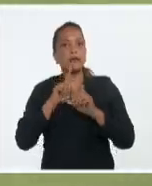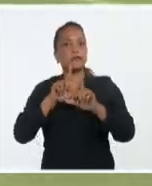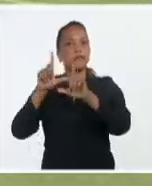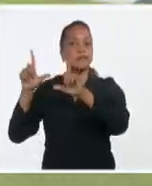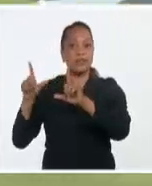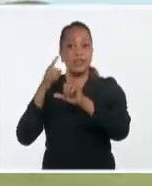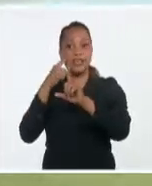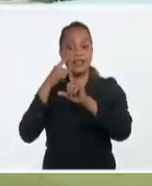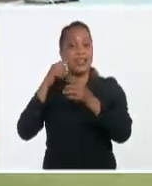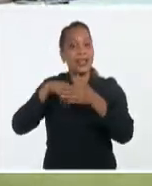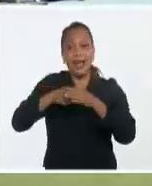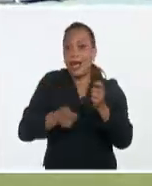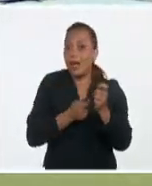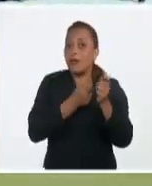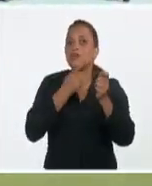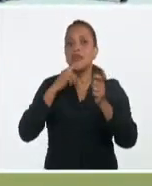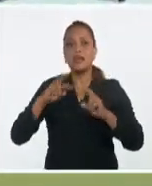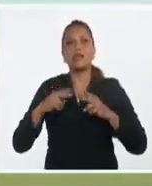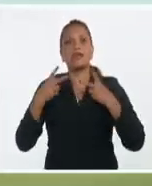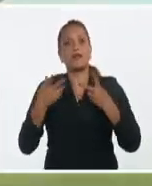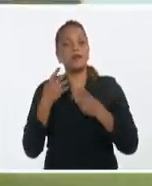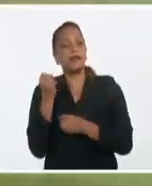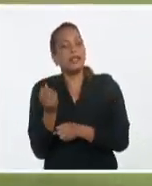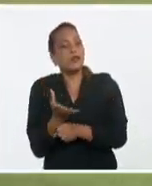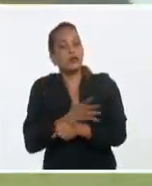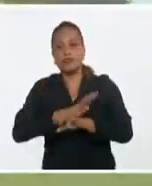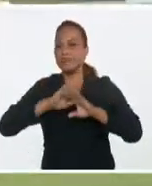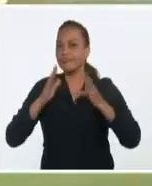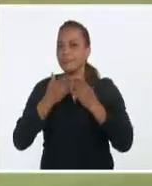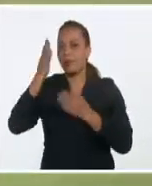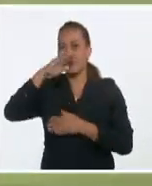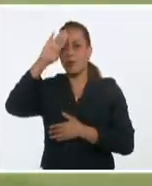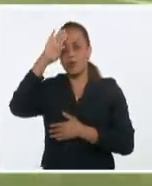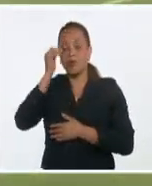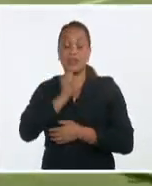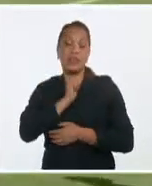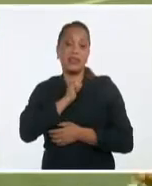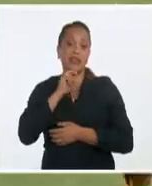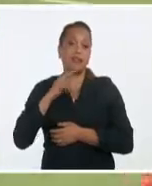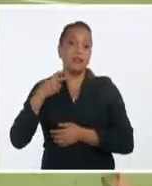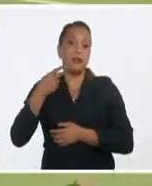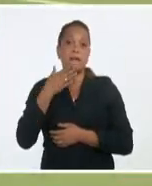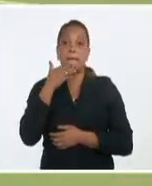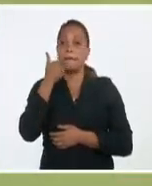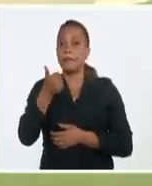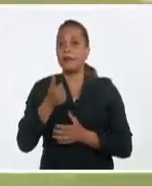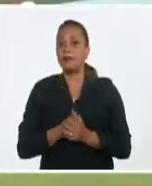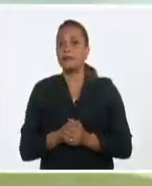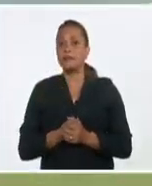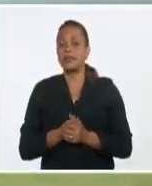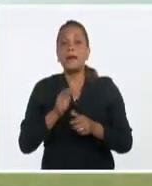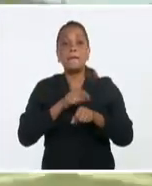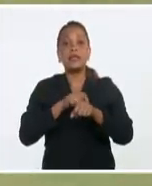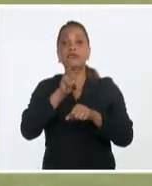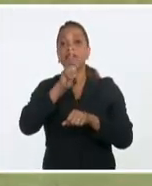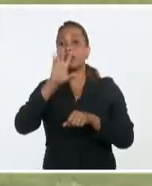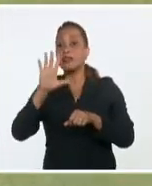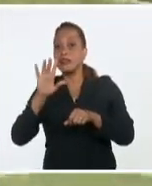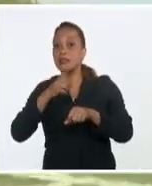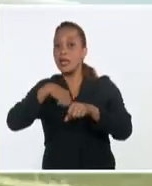suelo guatemalteco devuelve la ilusión a todo nuestro país que anhela tiempos mejores. No fue hasta el minuto 35 que Luis Javier